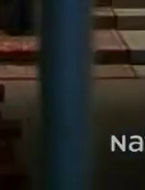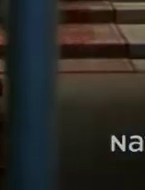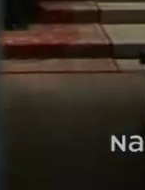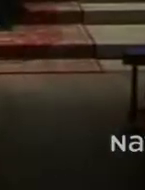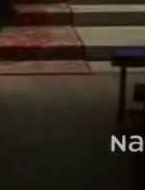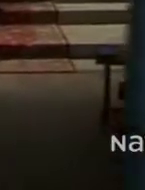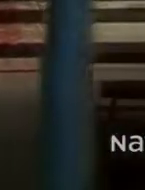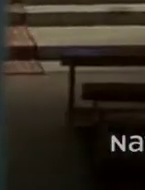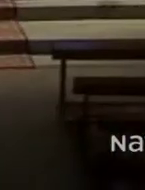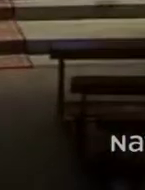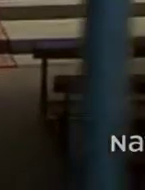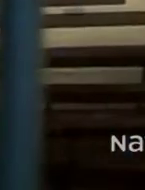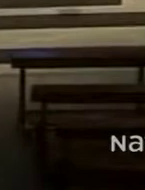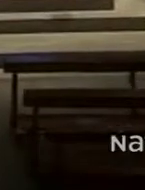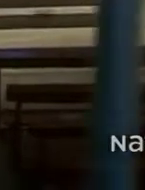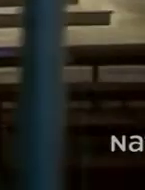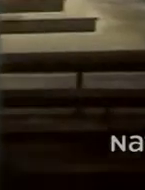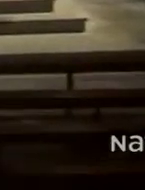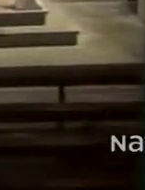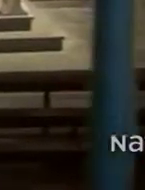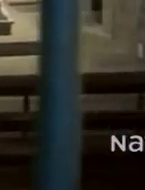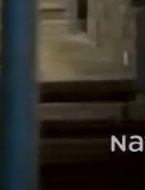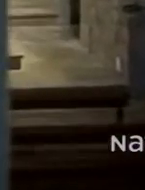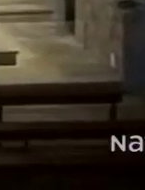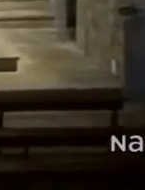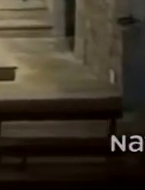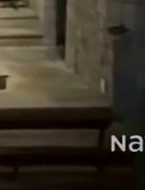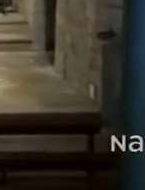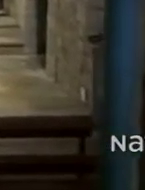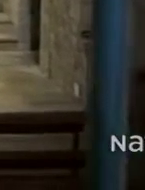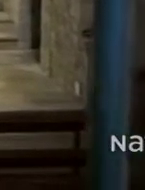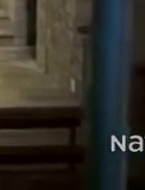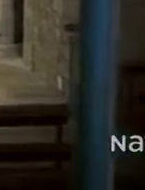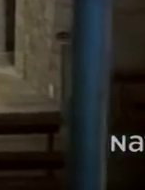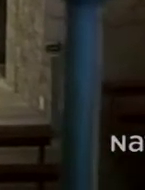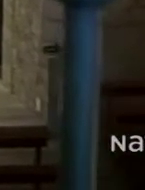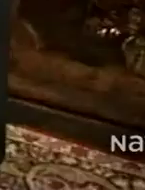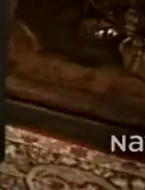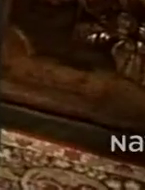You're the one that guides my heart.